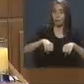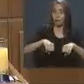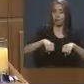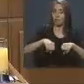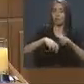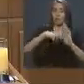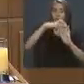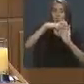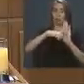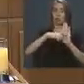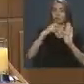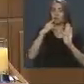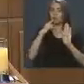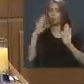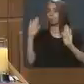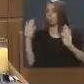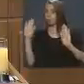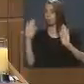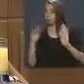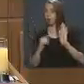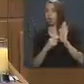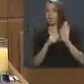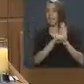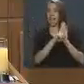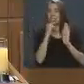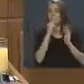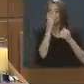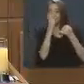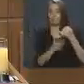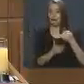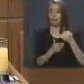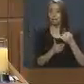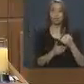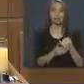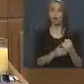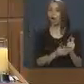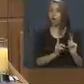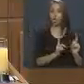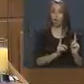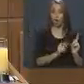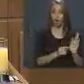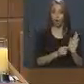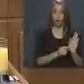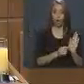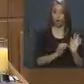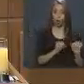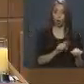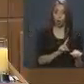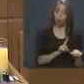en el plazo acordado, establecido en la ley, estos recursos se devuelven a los empleadores,